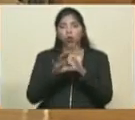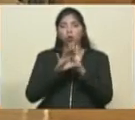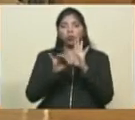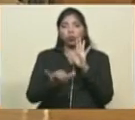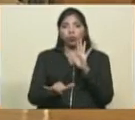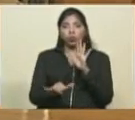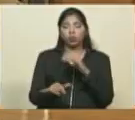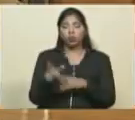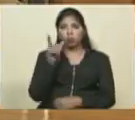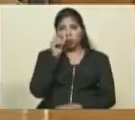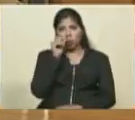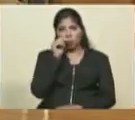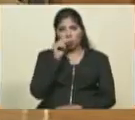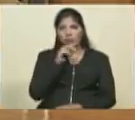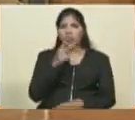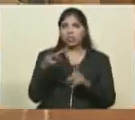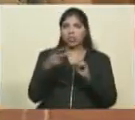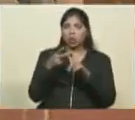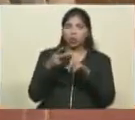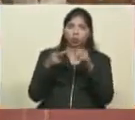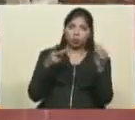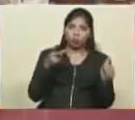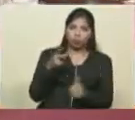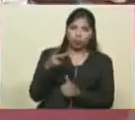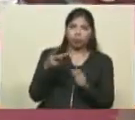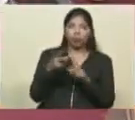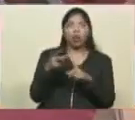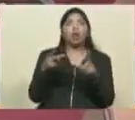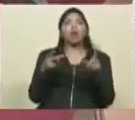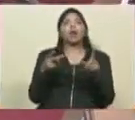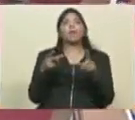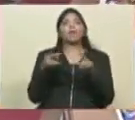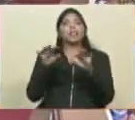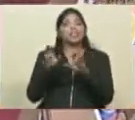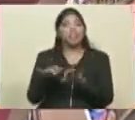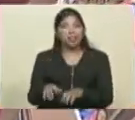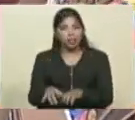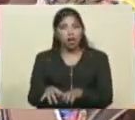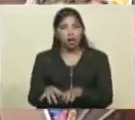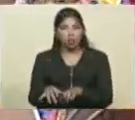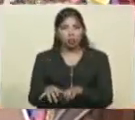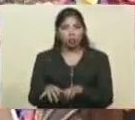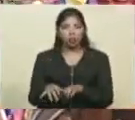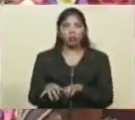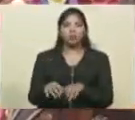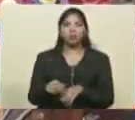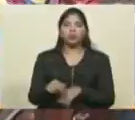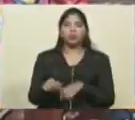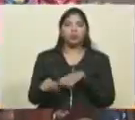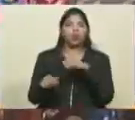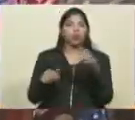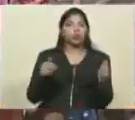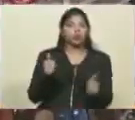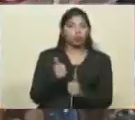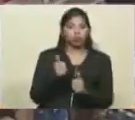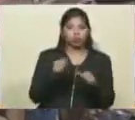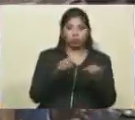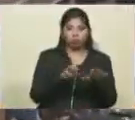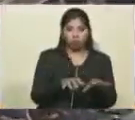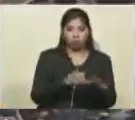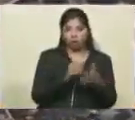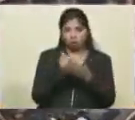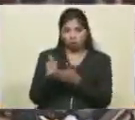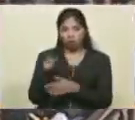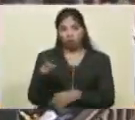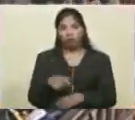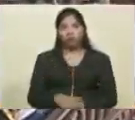Elvis Amoroso, del segundo vicepresidente Isaías Rodríguez, del secretario Fidel Ernesto Vázquez y de la subsecretaria Carolis Elena Pérez,